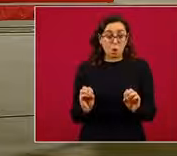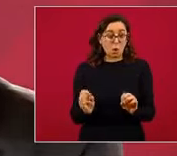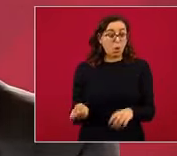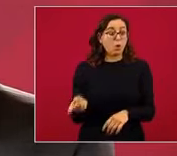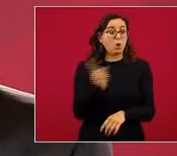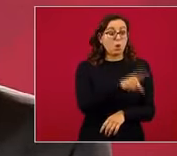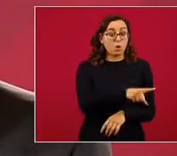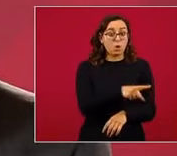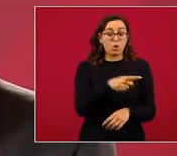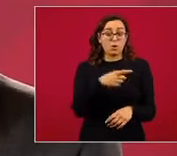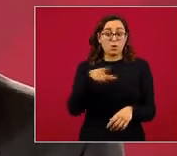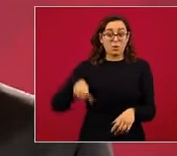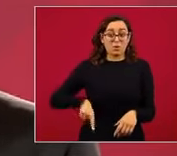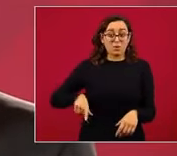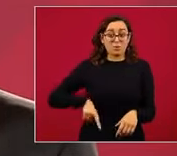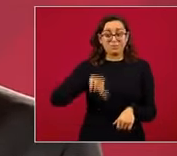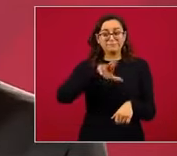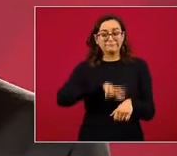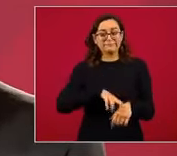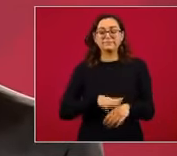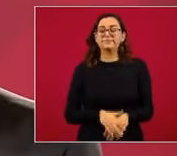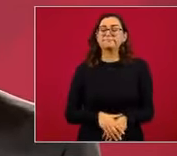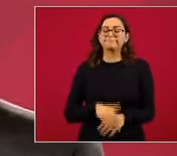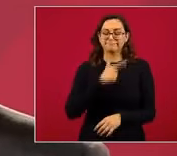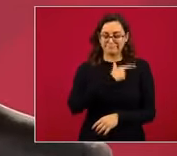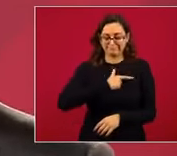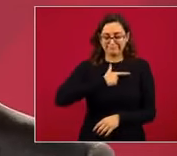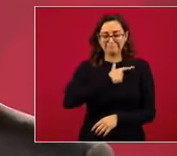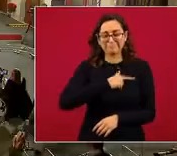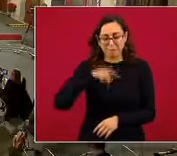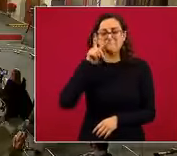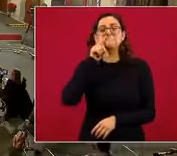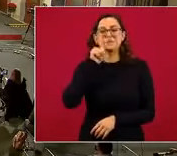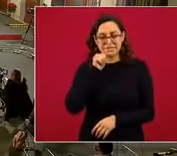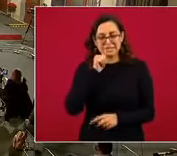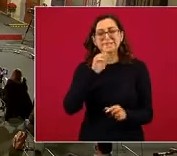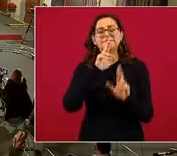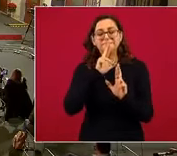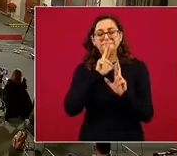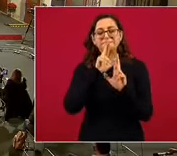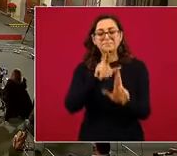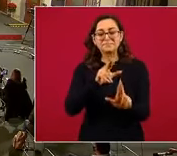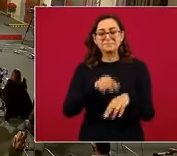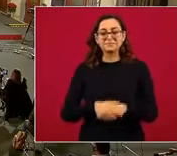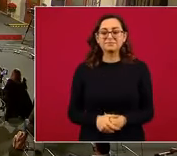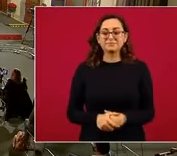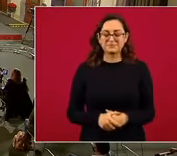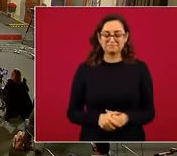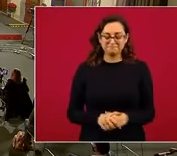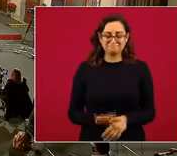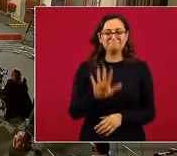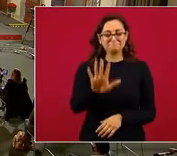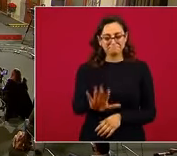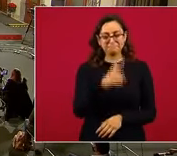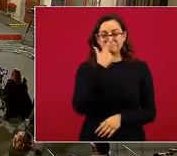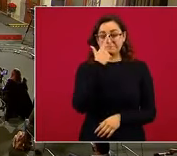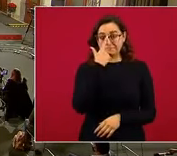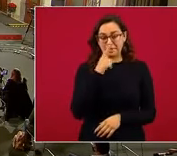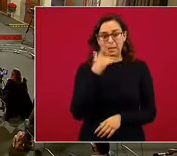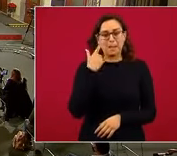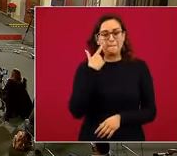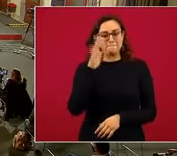explicar. No se preocupe, bien, lo que les puedo decir es lo siguiente. Si hacen memoria, si dan